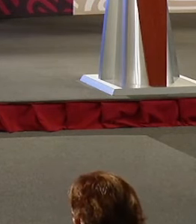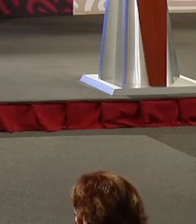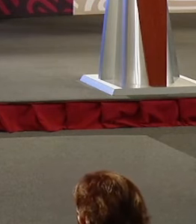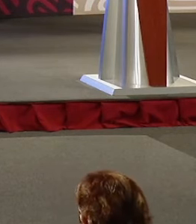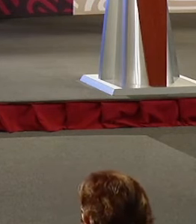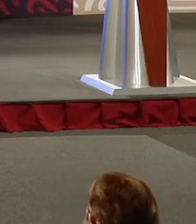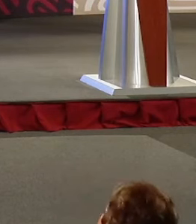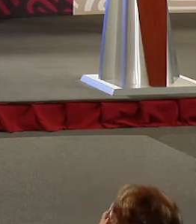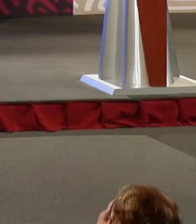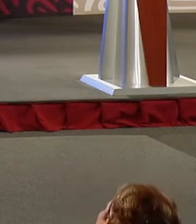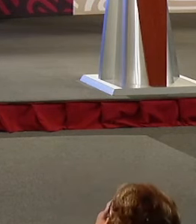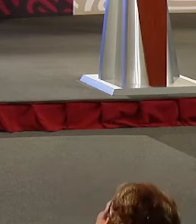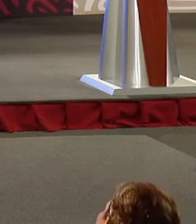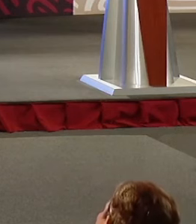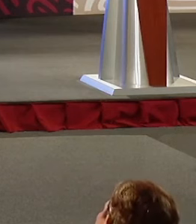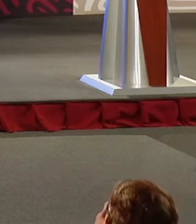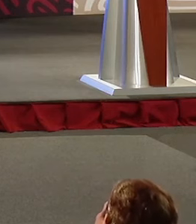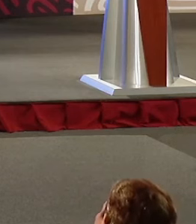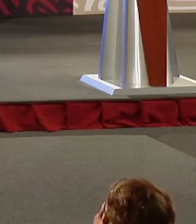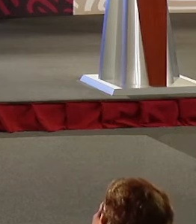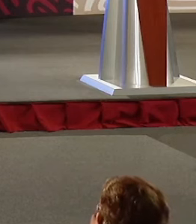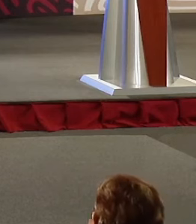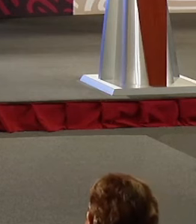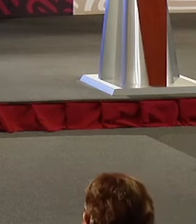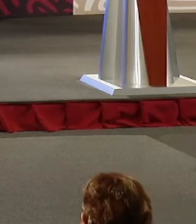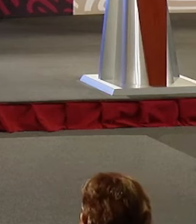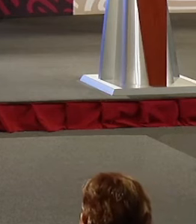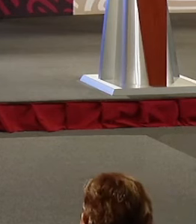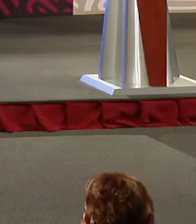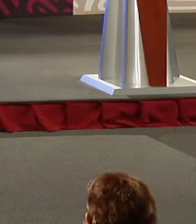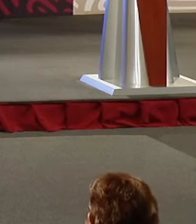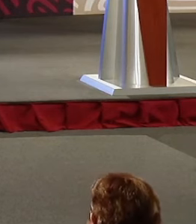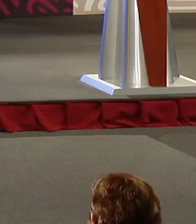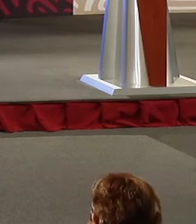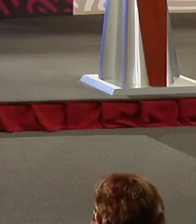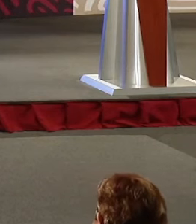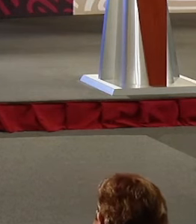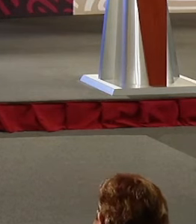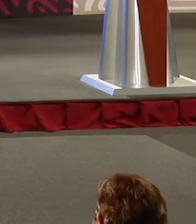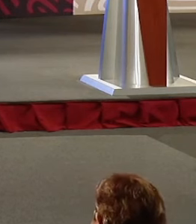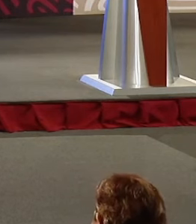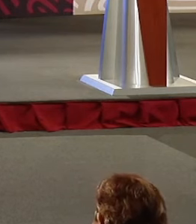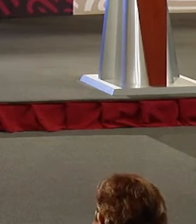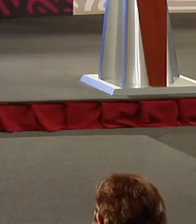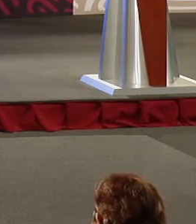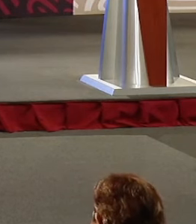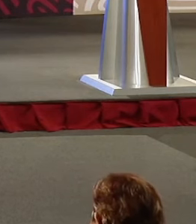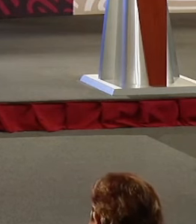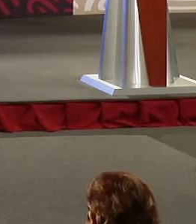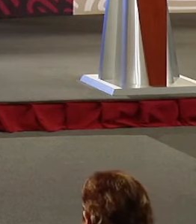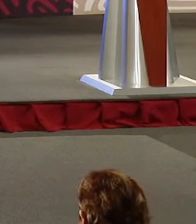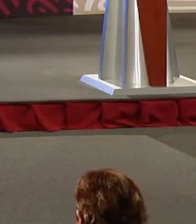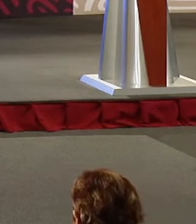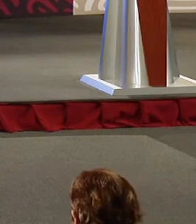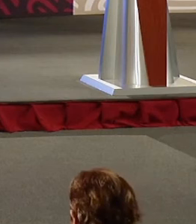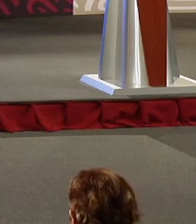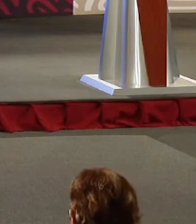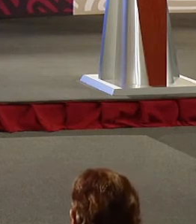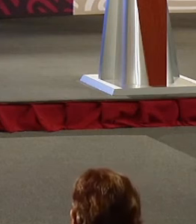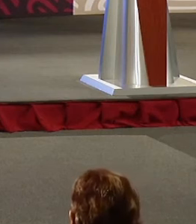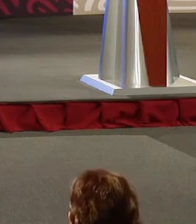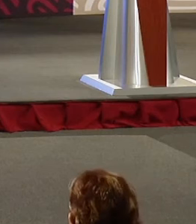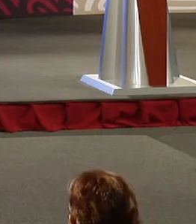mandó sobre desde entonces. Y cuando hubiese empleado, en tan poco tiempo,